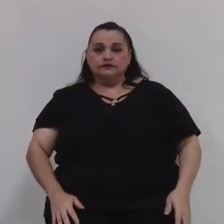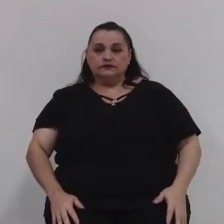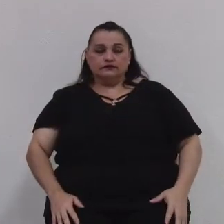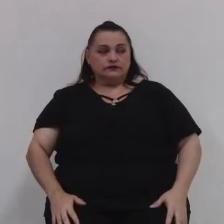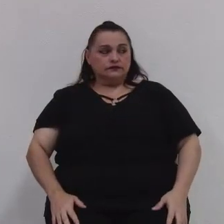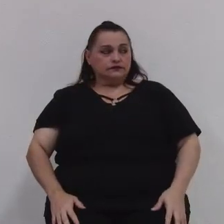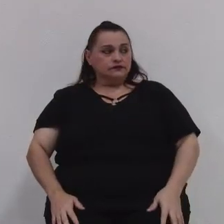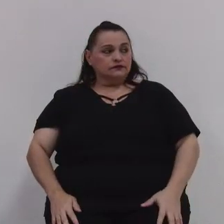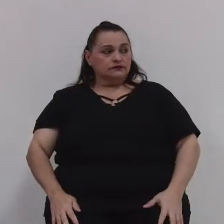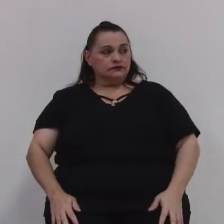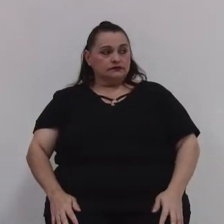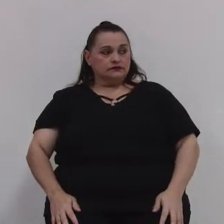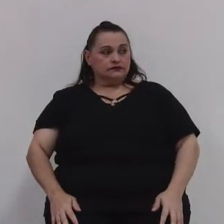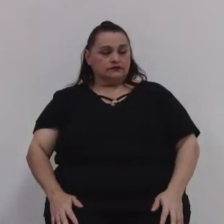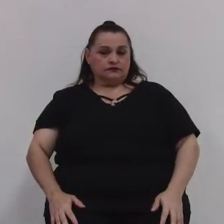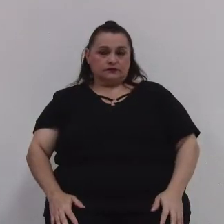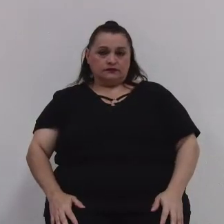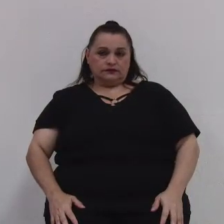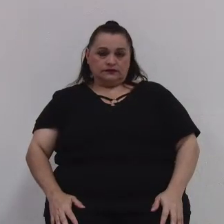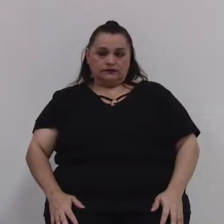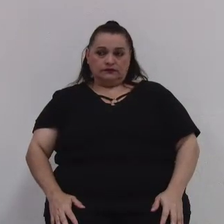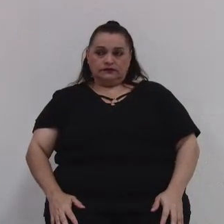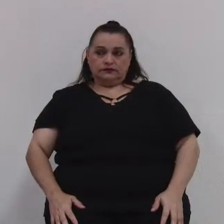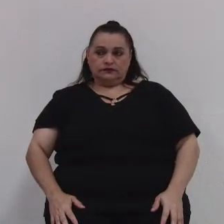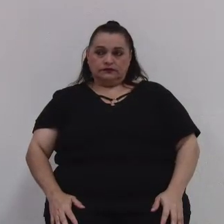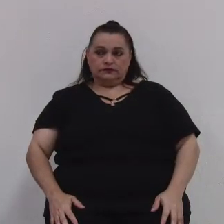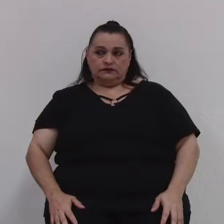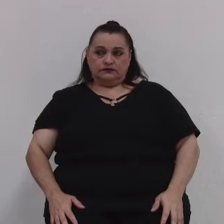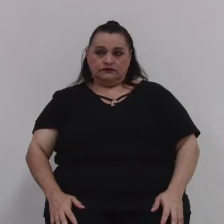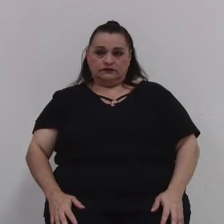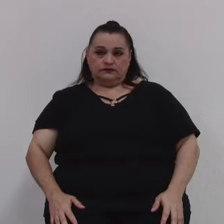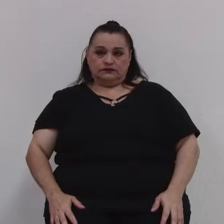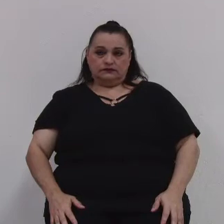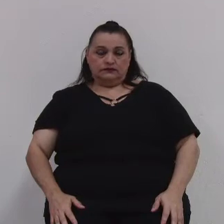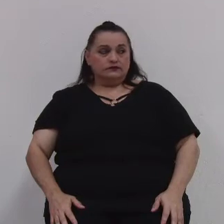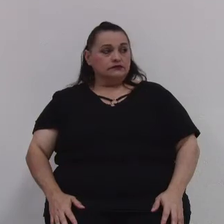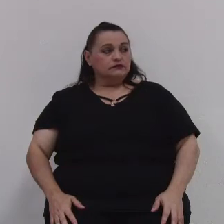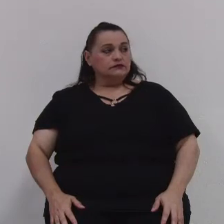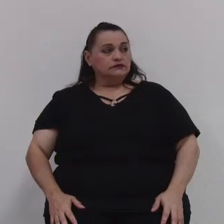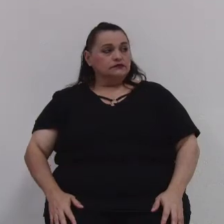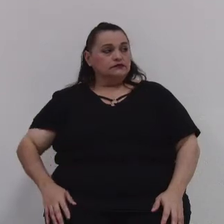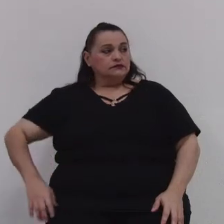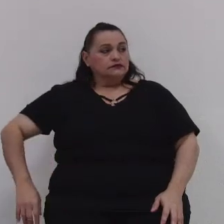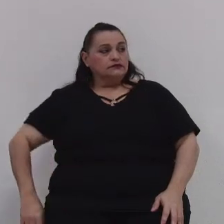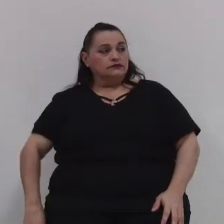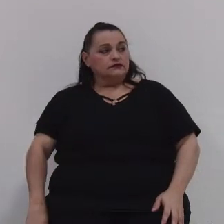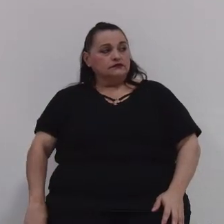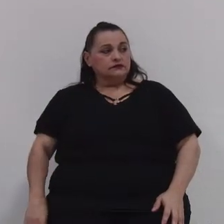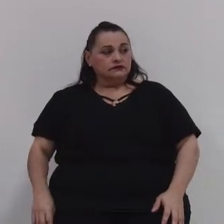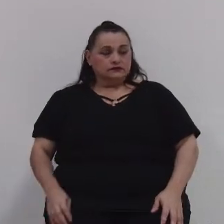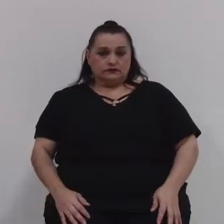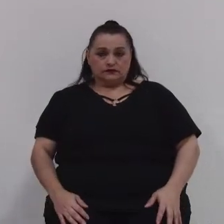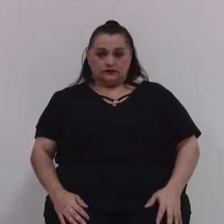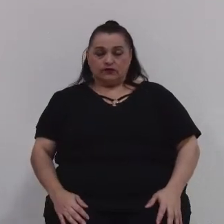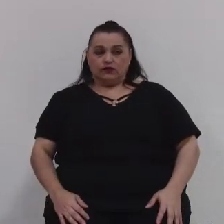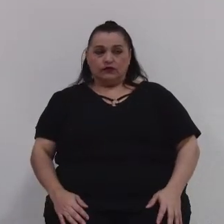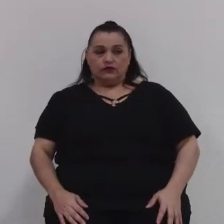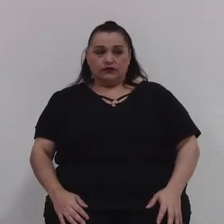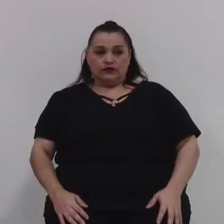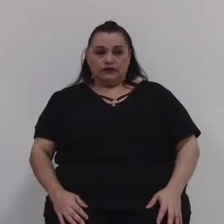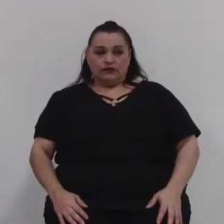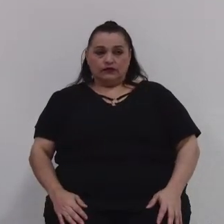Me parece que lo que perderíamos como sociedad sería identidad, idiosincrasia, entendiendo que la